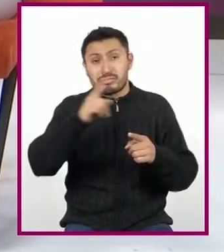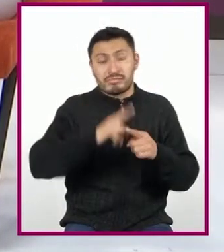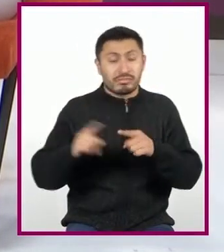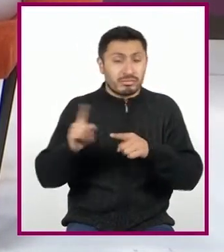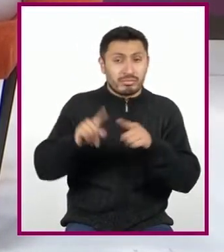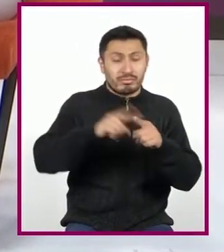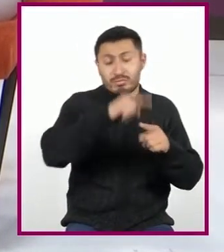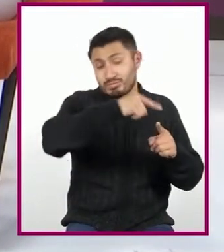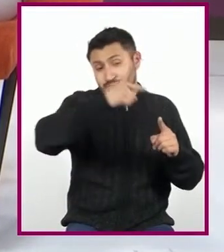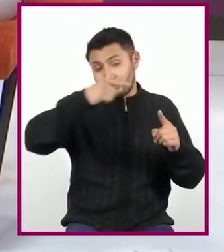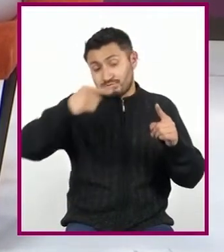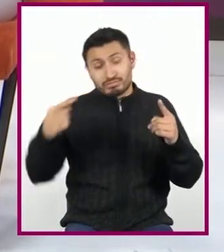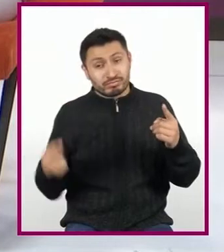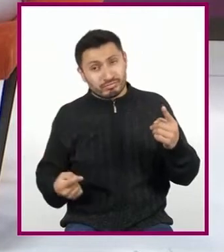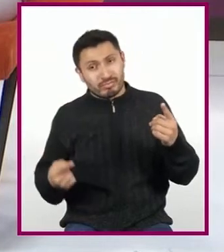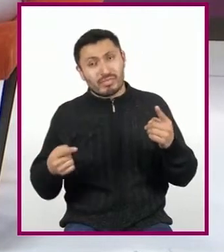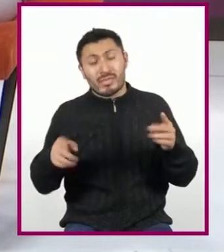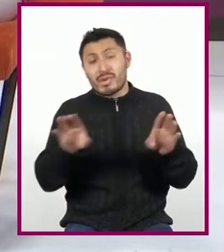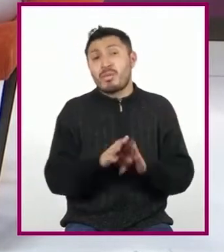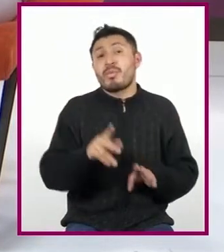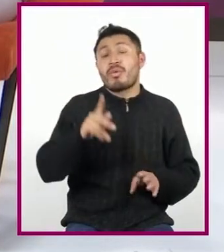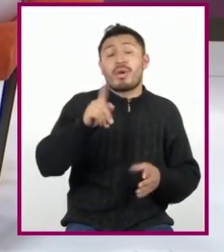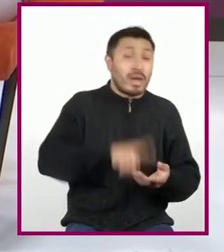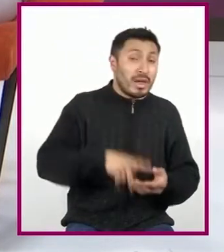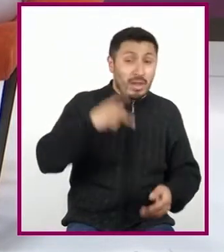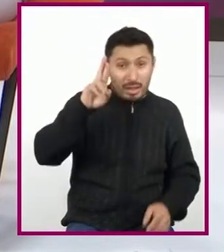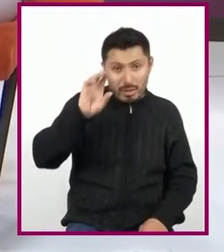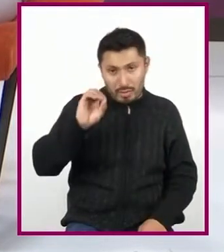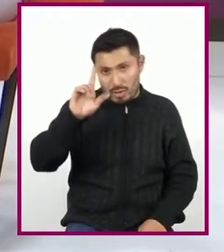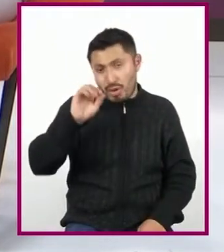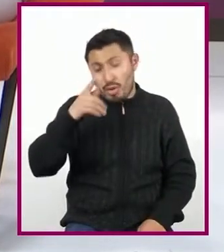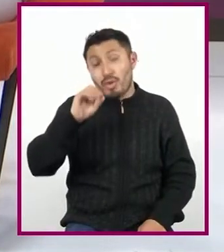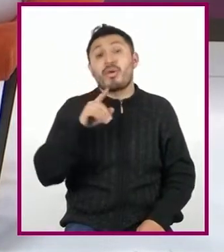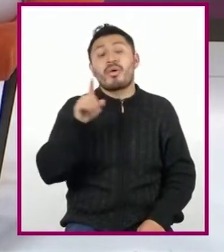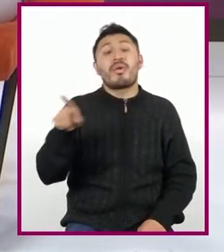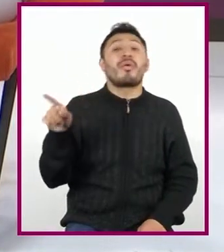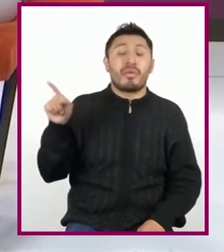con ¿cómo te sientes de haber terminado tu antología?